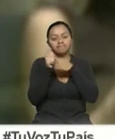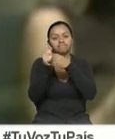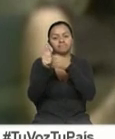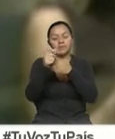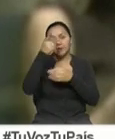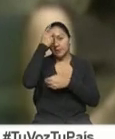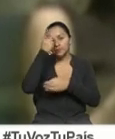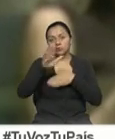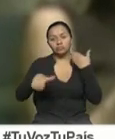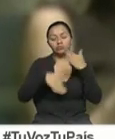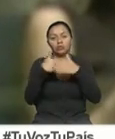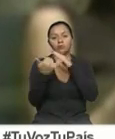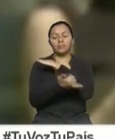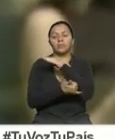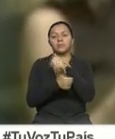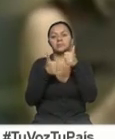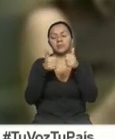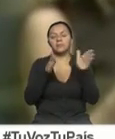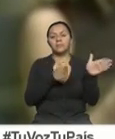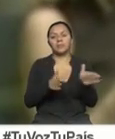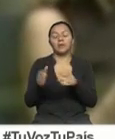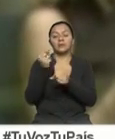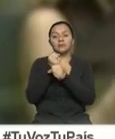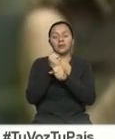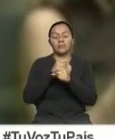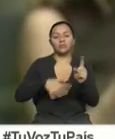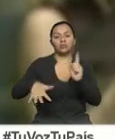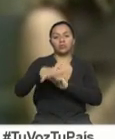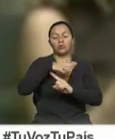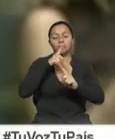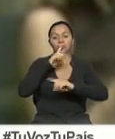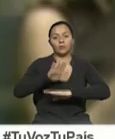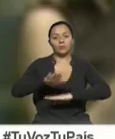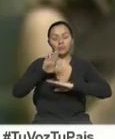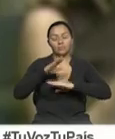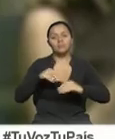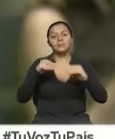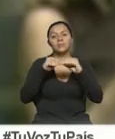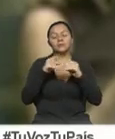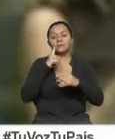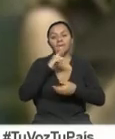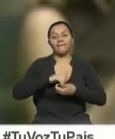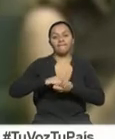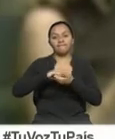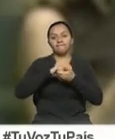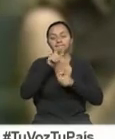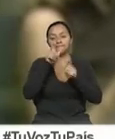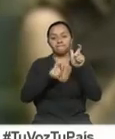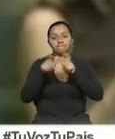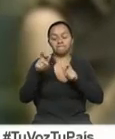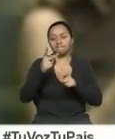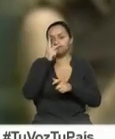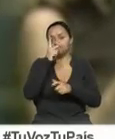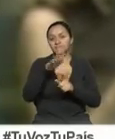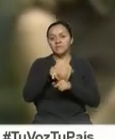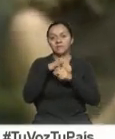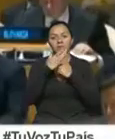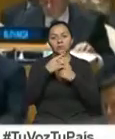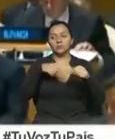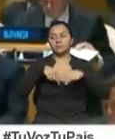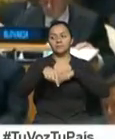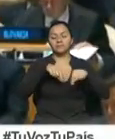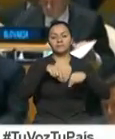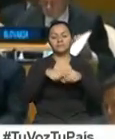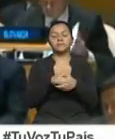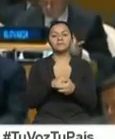voluntad de todos los países hacia la acción colectiva, comprometida y solidaria con las personas en situación de movilidad.